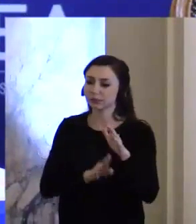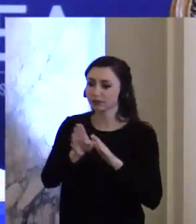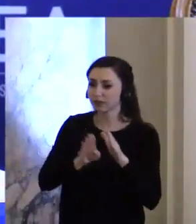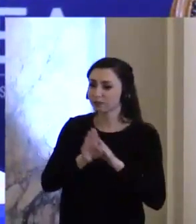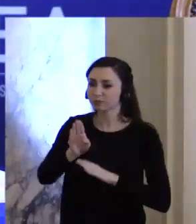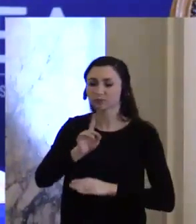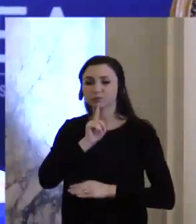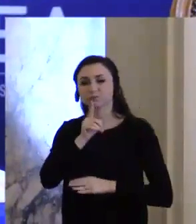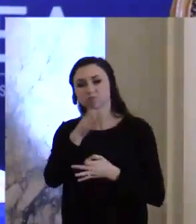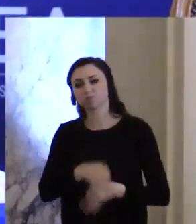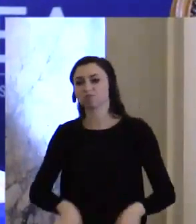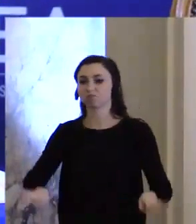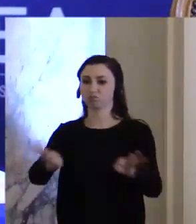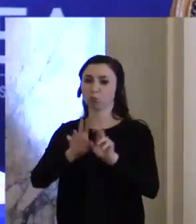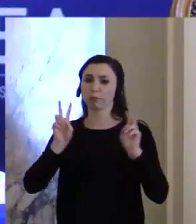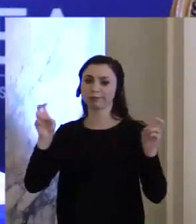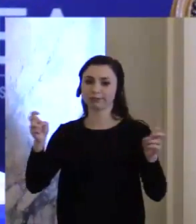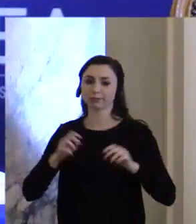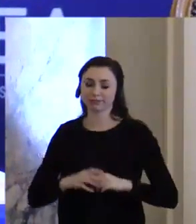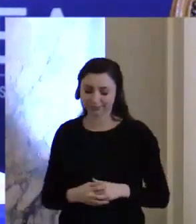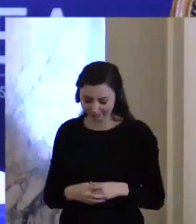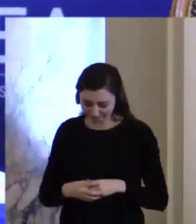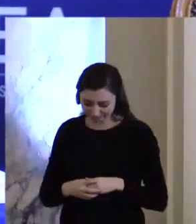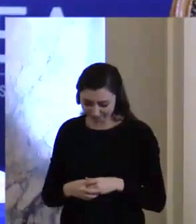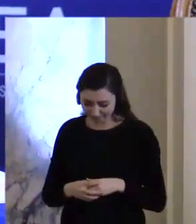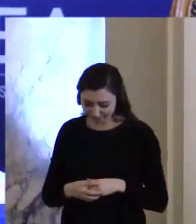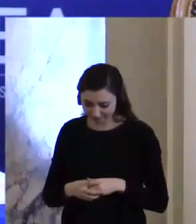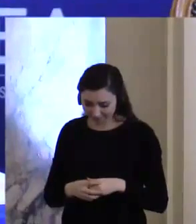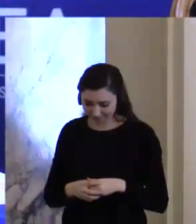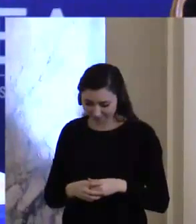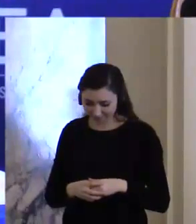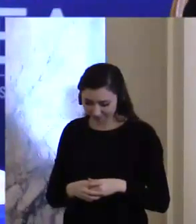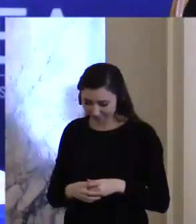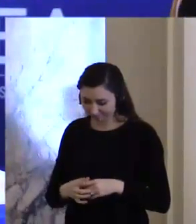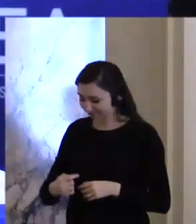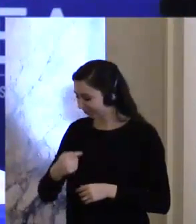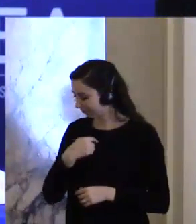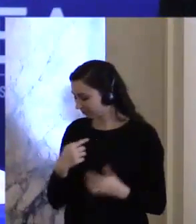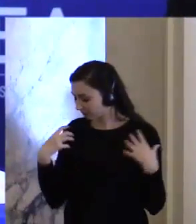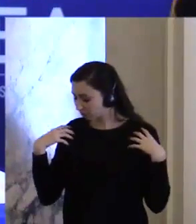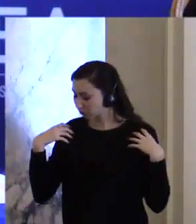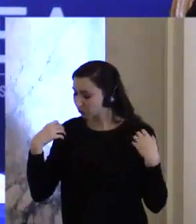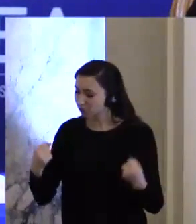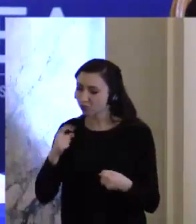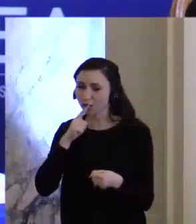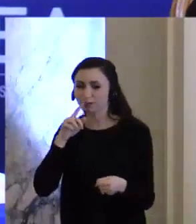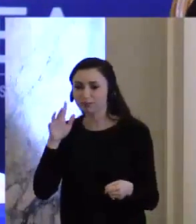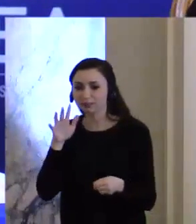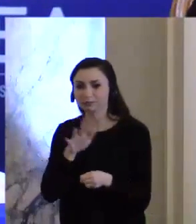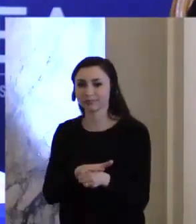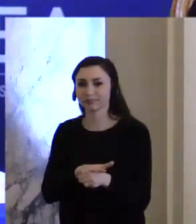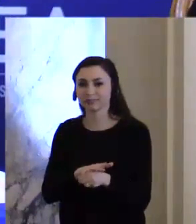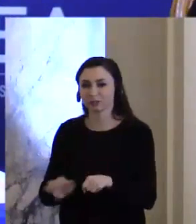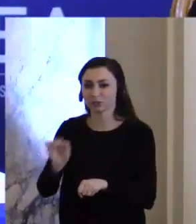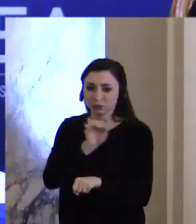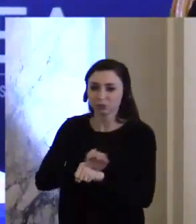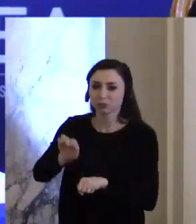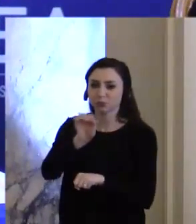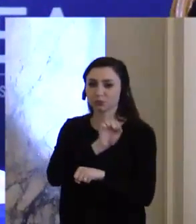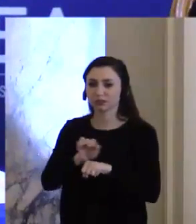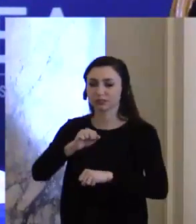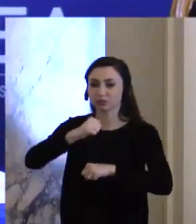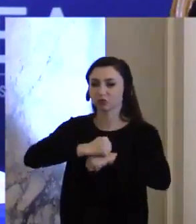temas. Asimismo, yo tengo el firme compromiso de trabajar de manera estructurada